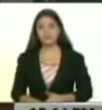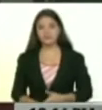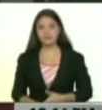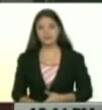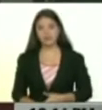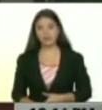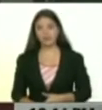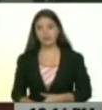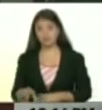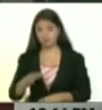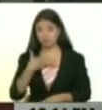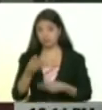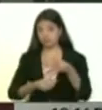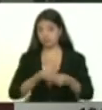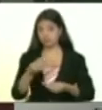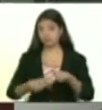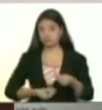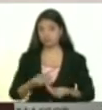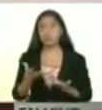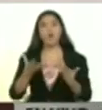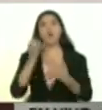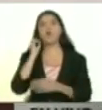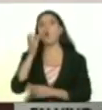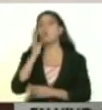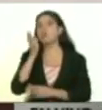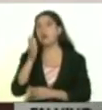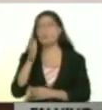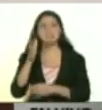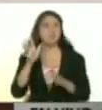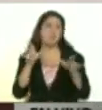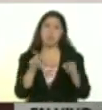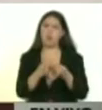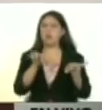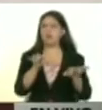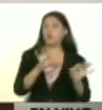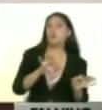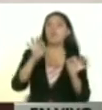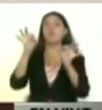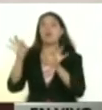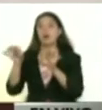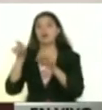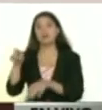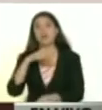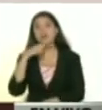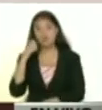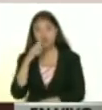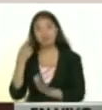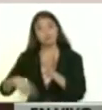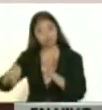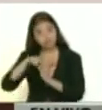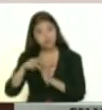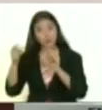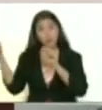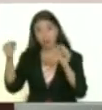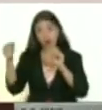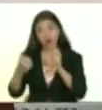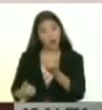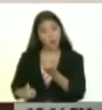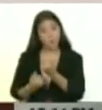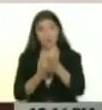se podría realizar una conferencia similar a esta en Moscú para reafirmar este punto de